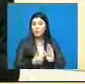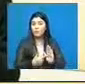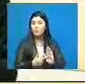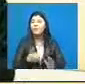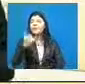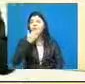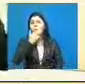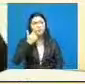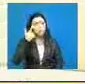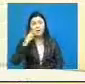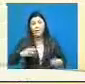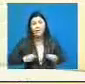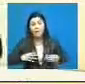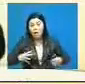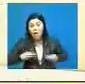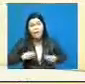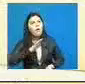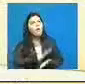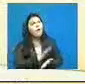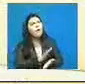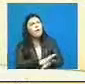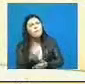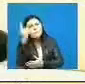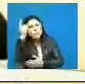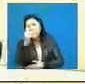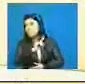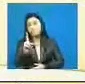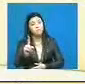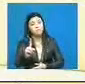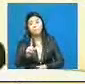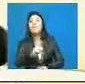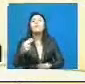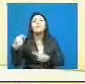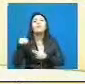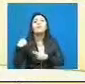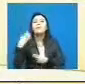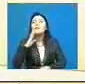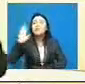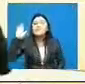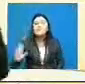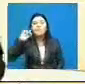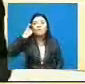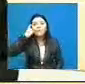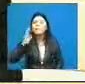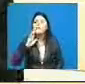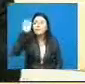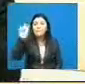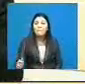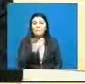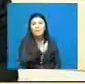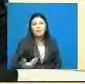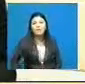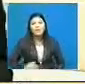no admite consideraciones políticas. Es la responsabilidad del gobierno, del presidente de la